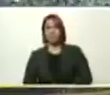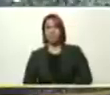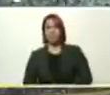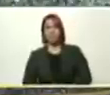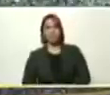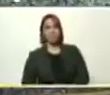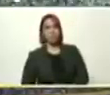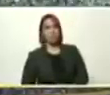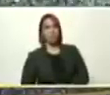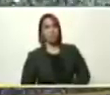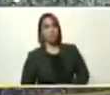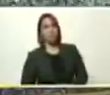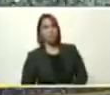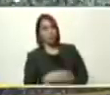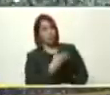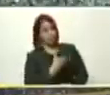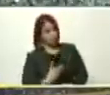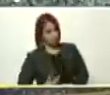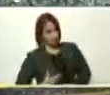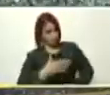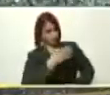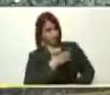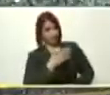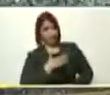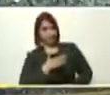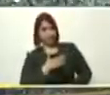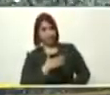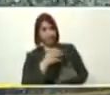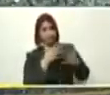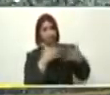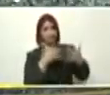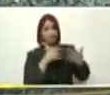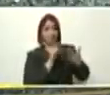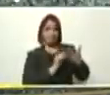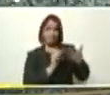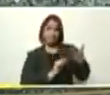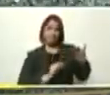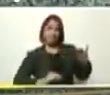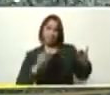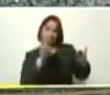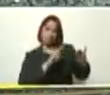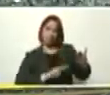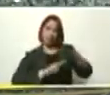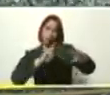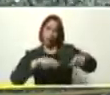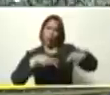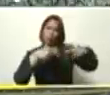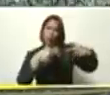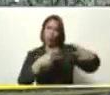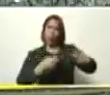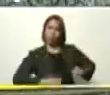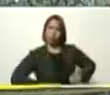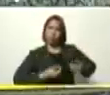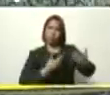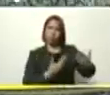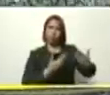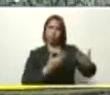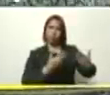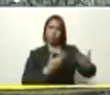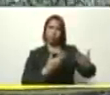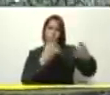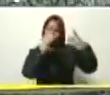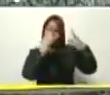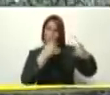Presidente, voy a hacer mío un escrito que leí de la nueva experta electoral, Carola Chávez,